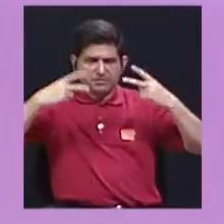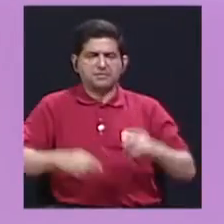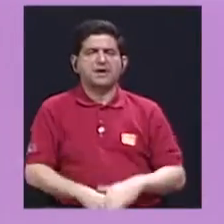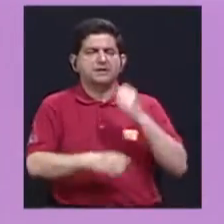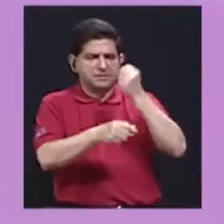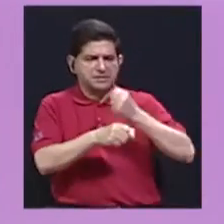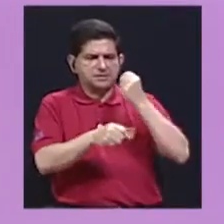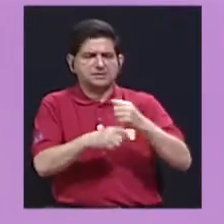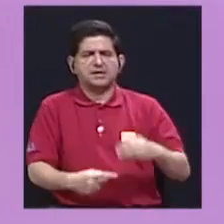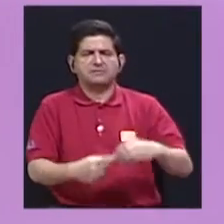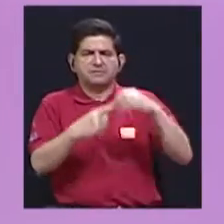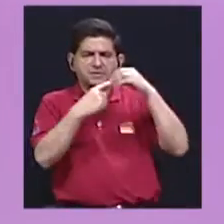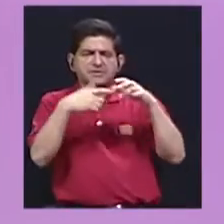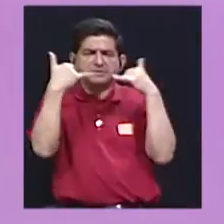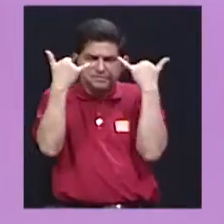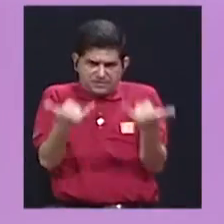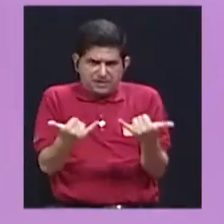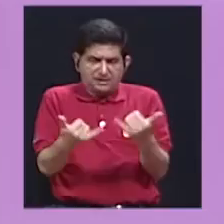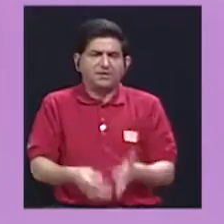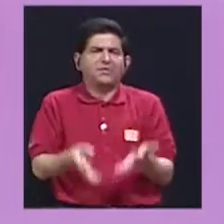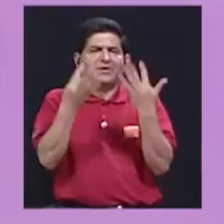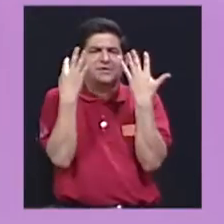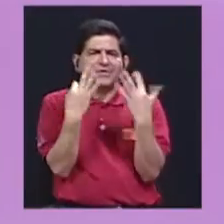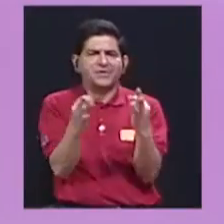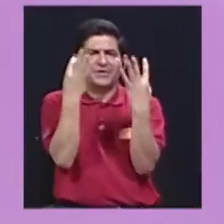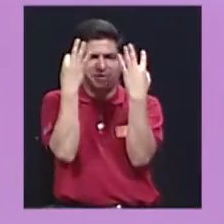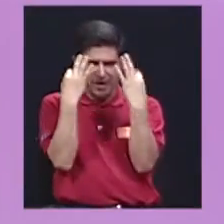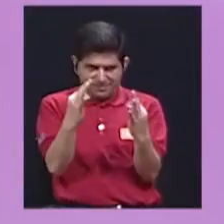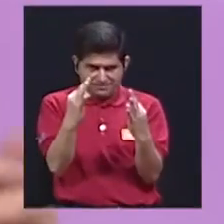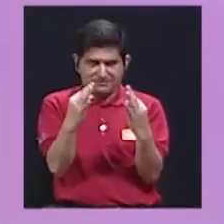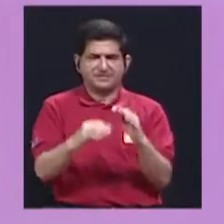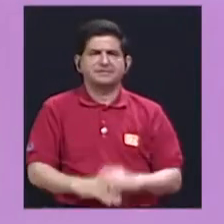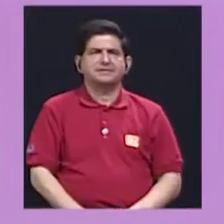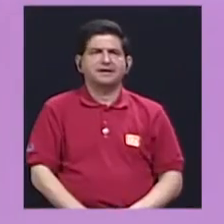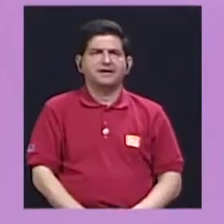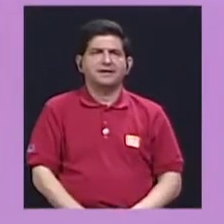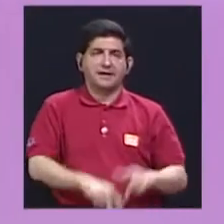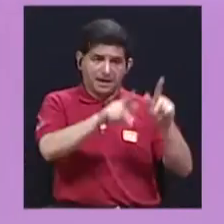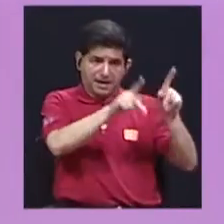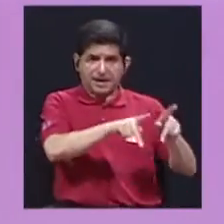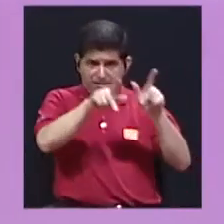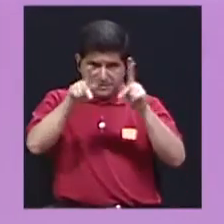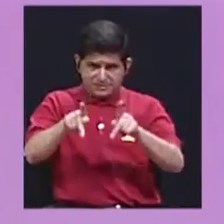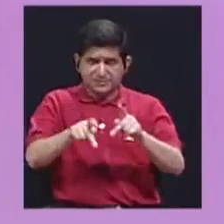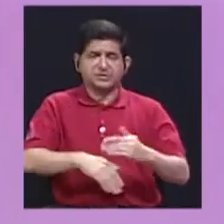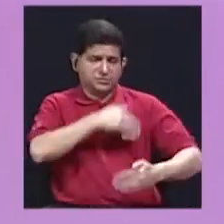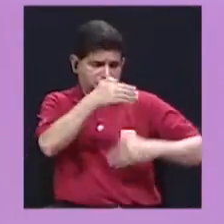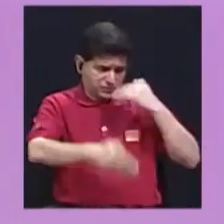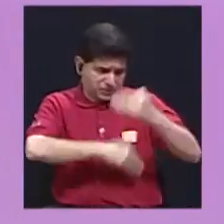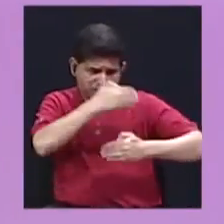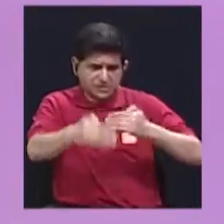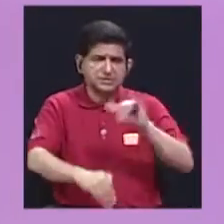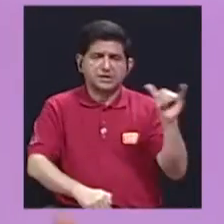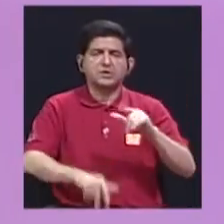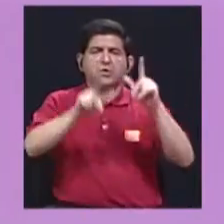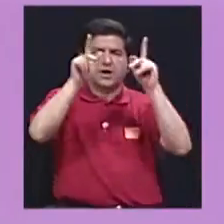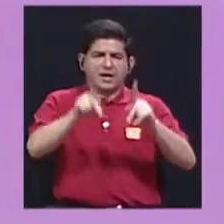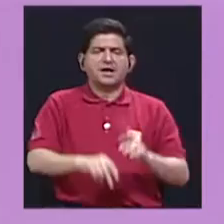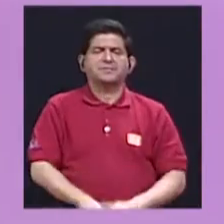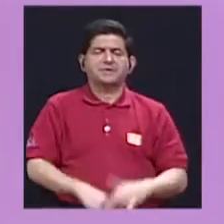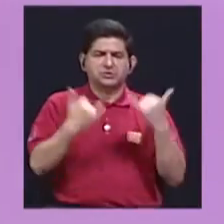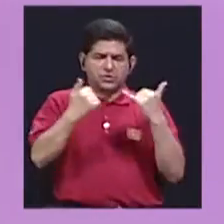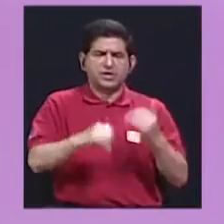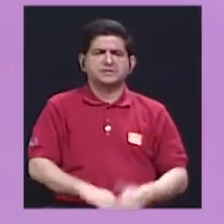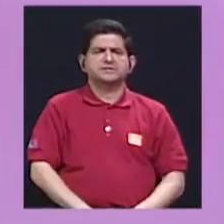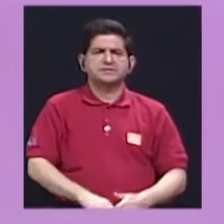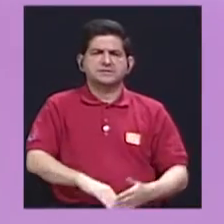tarea fundamental ahorita es de llegar al asad tanto a la paciente que está en proceso como los que le hemos superado